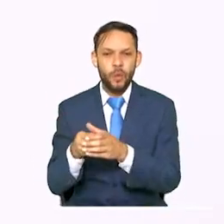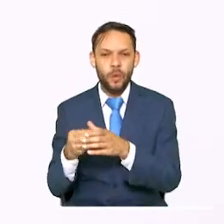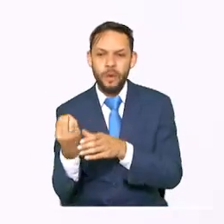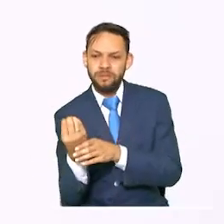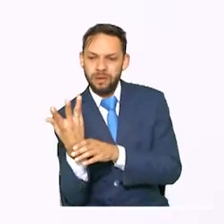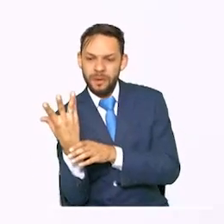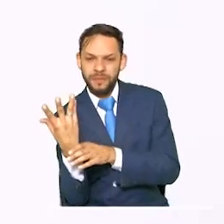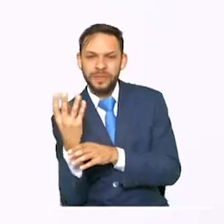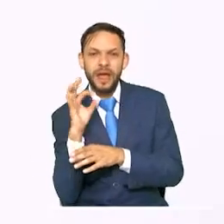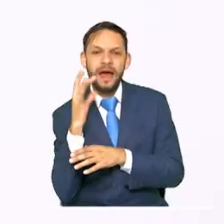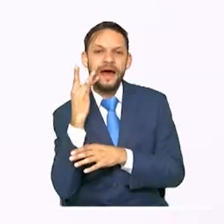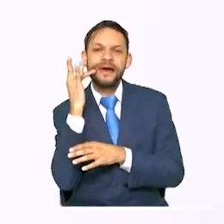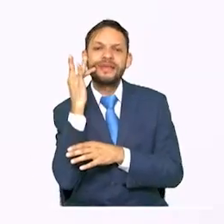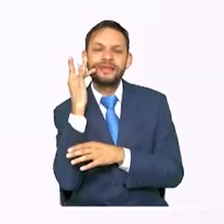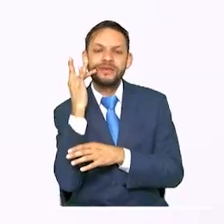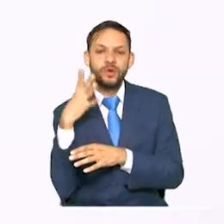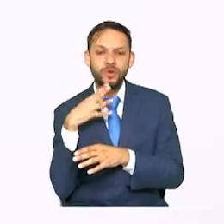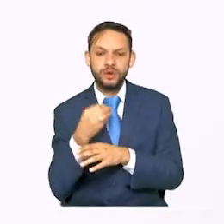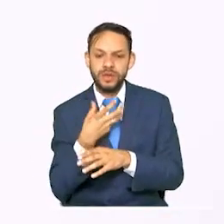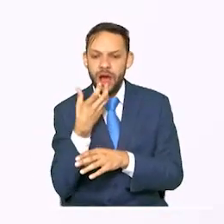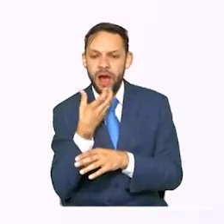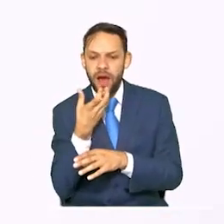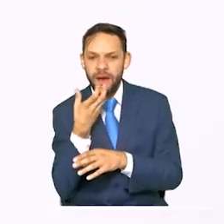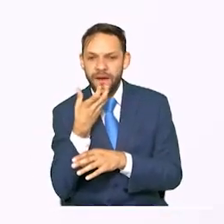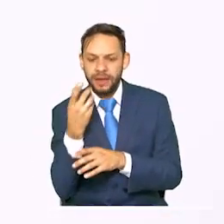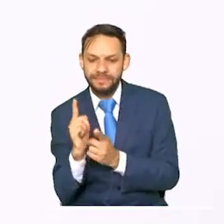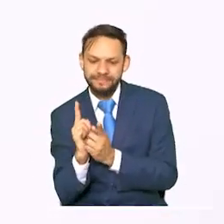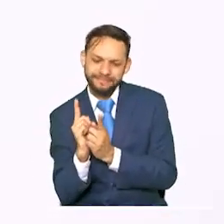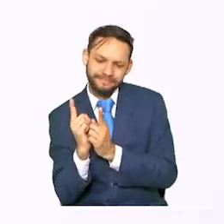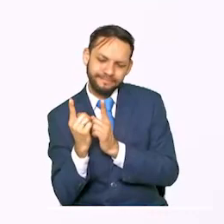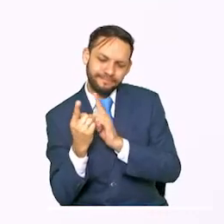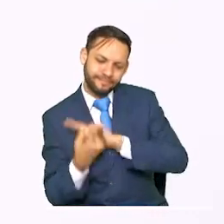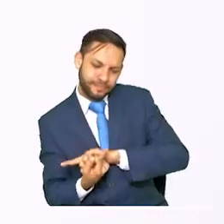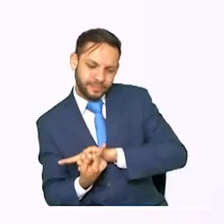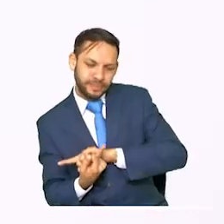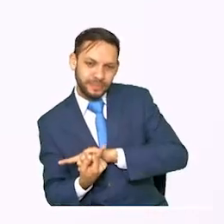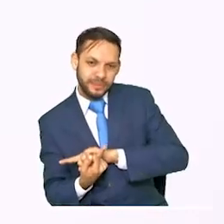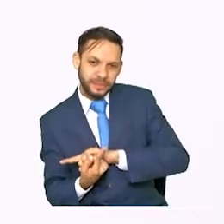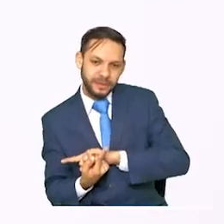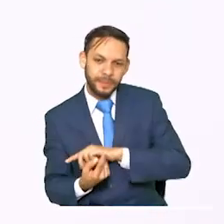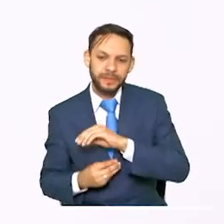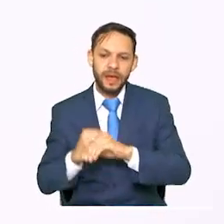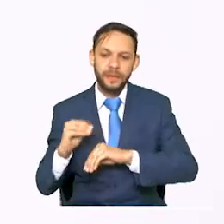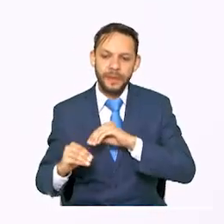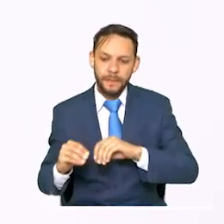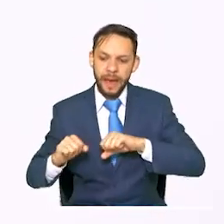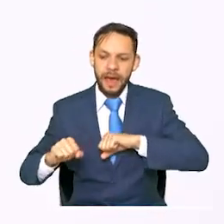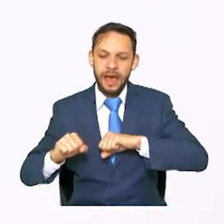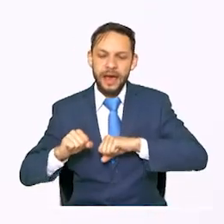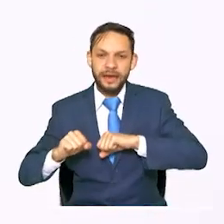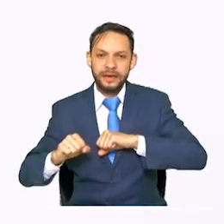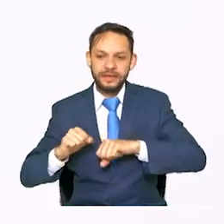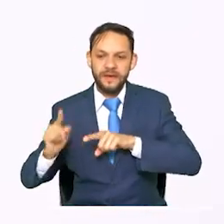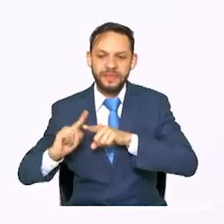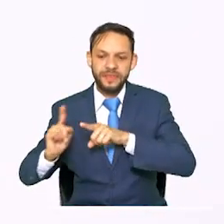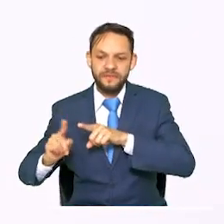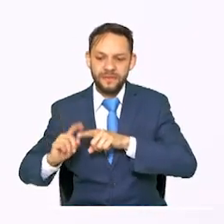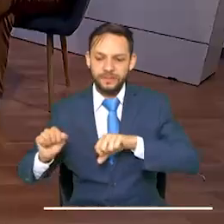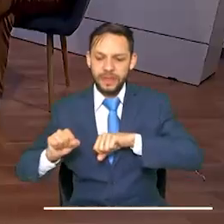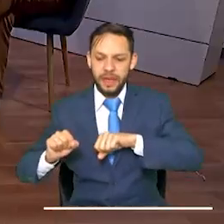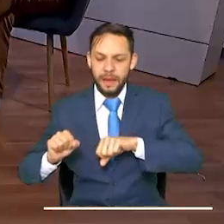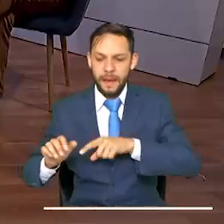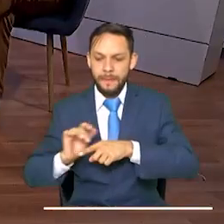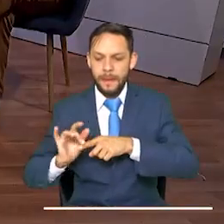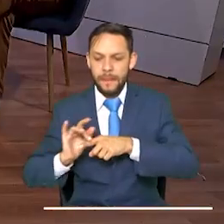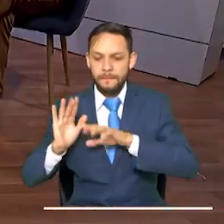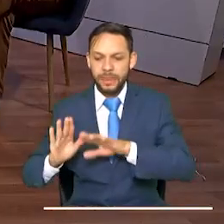y cierta temperatura, esas formas ácidas se transforman y tienen una actividad diferente. Uh-huh.